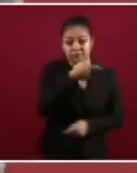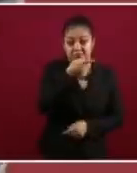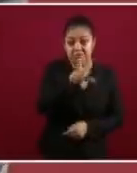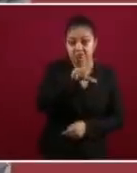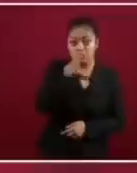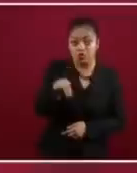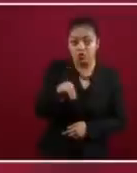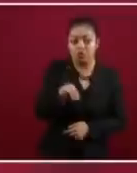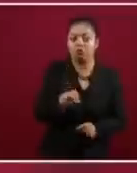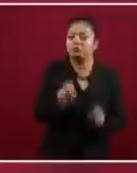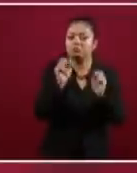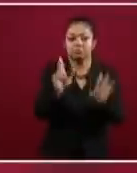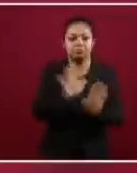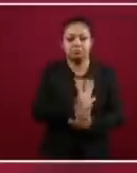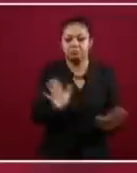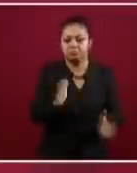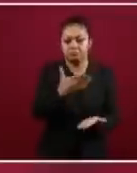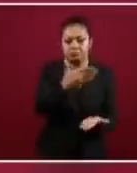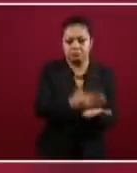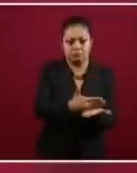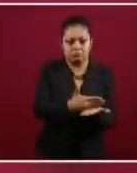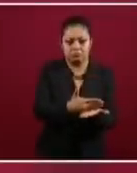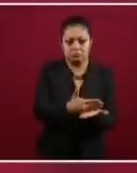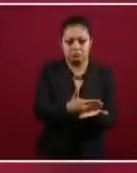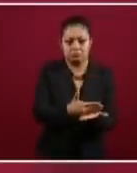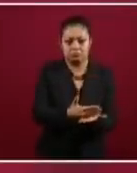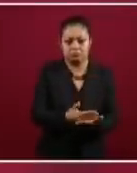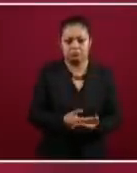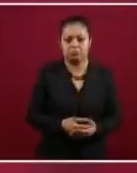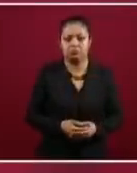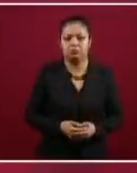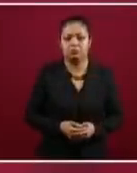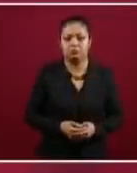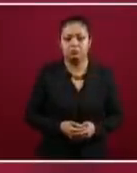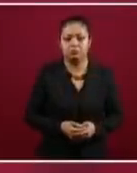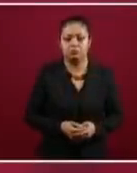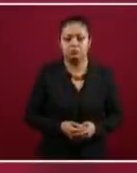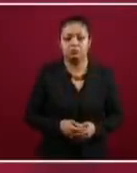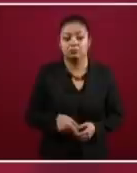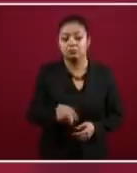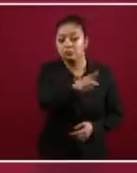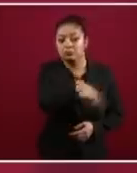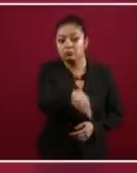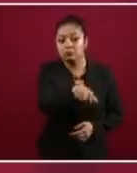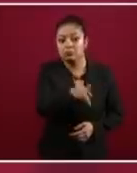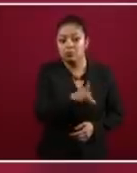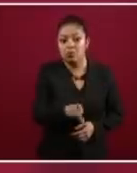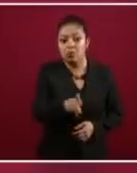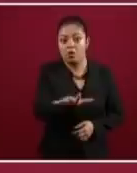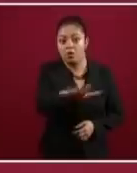ahí quedó, hasta ahí llegamos. El pueblo manda.